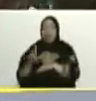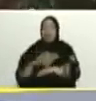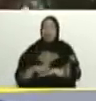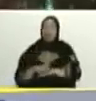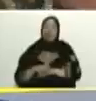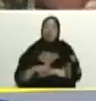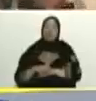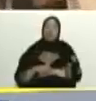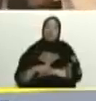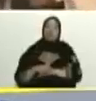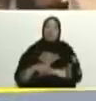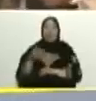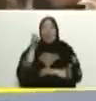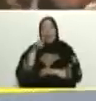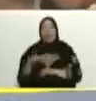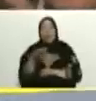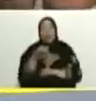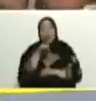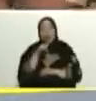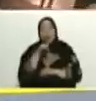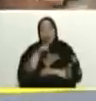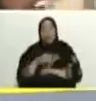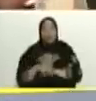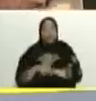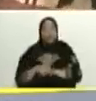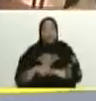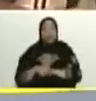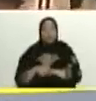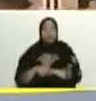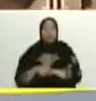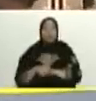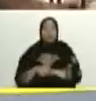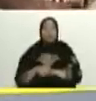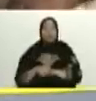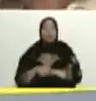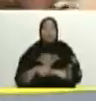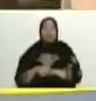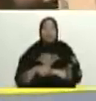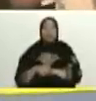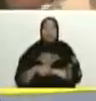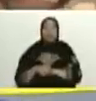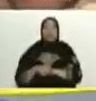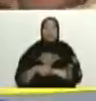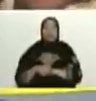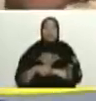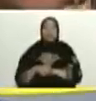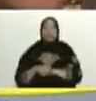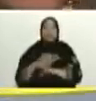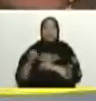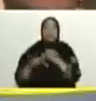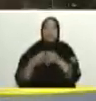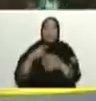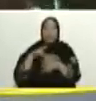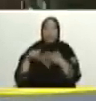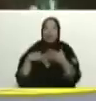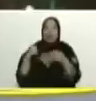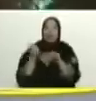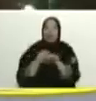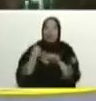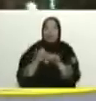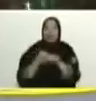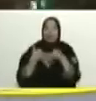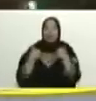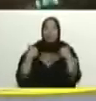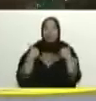hablándole al pueblo, informándole al pueblo. Y nosotros nos encaramamos en el camión